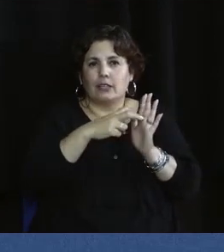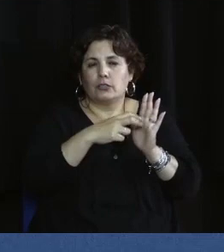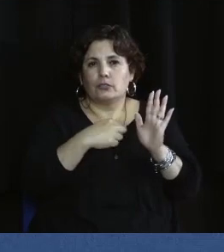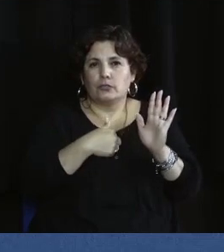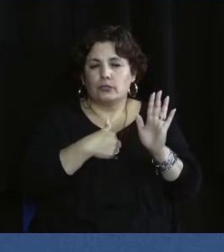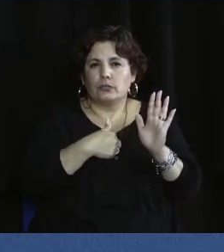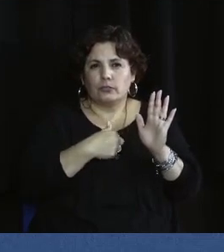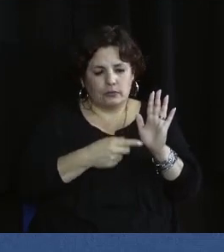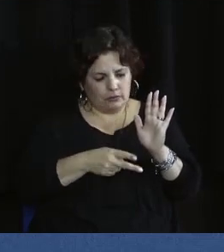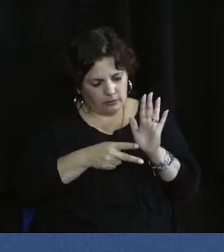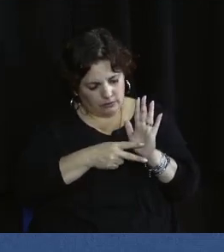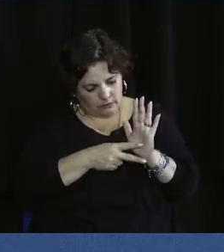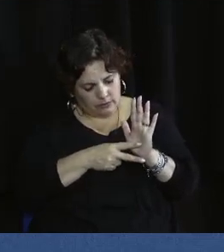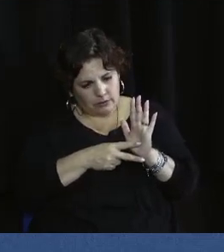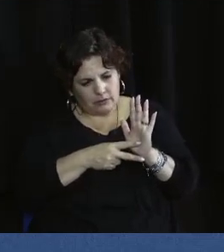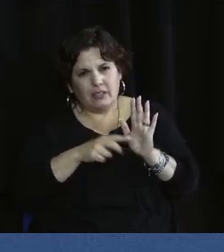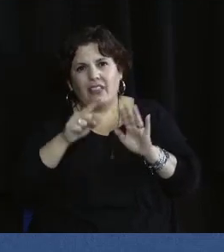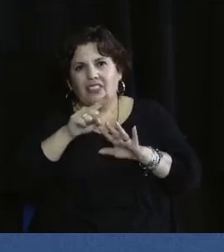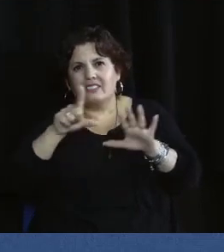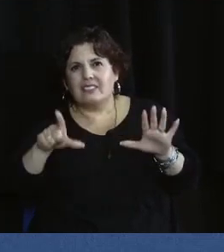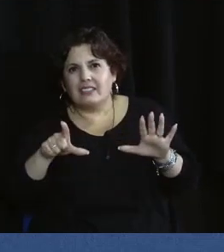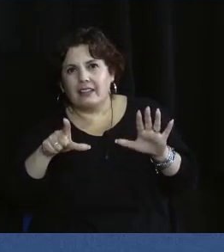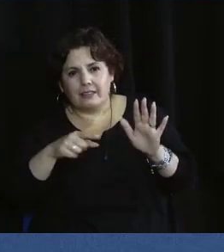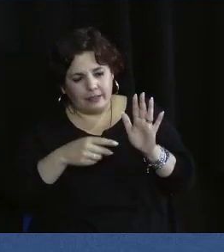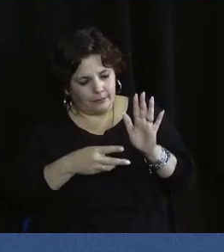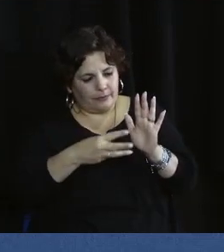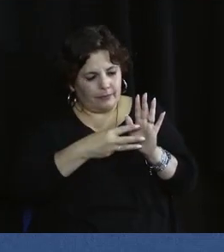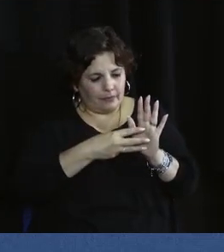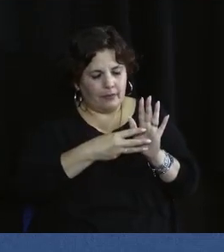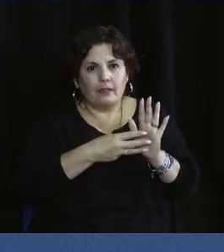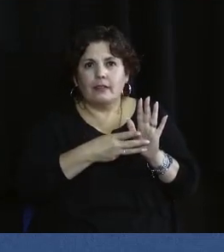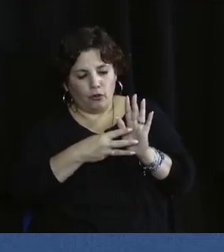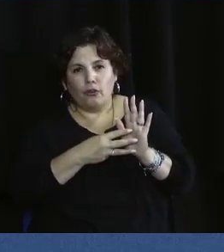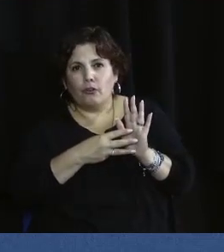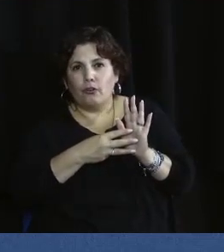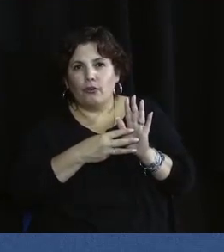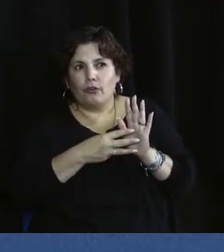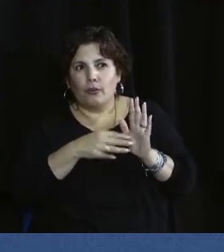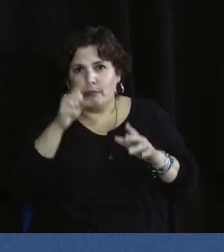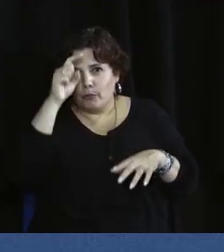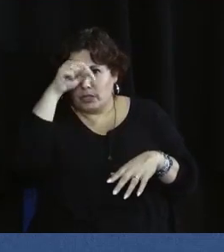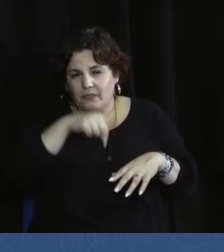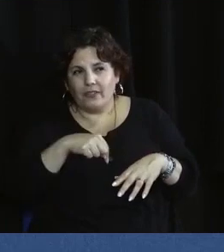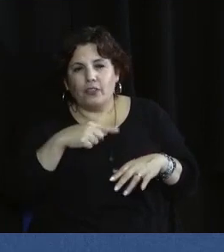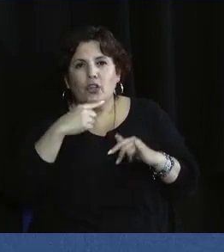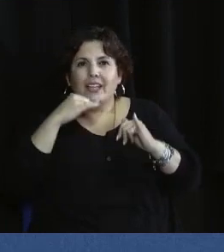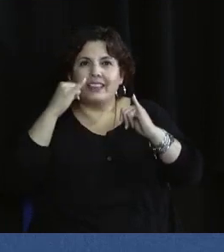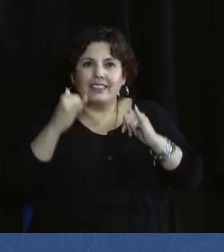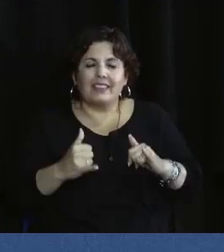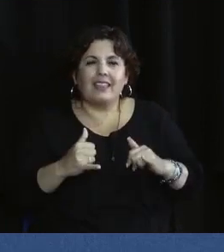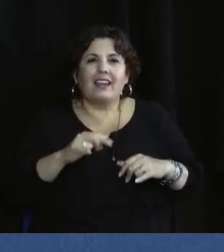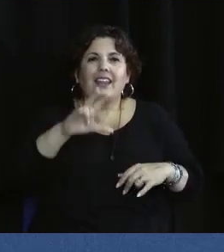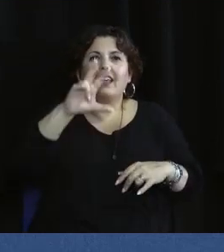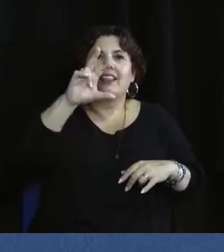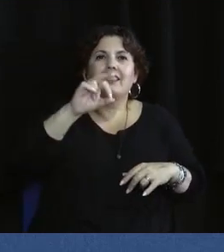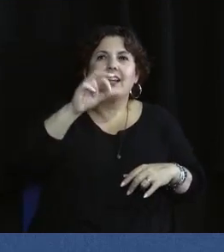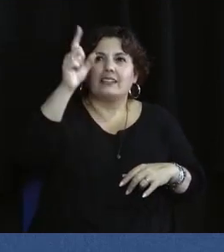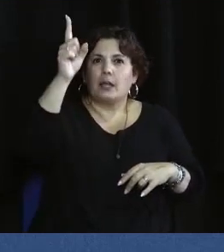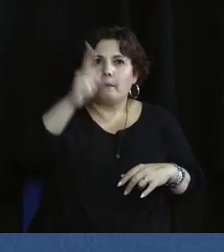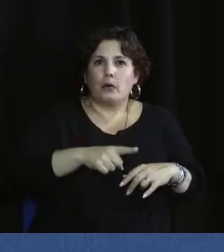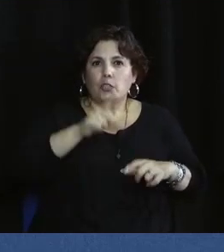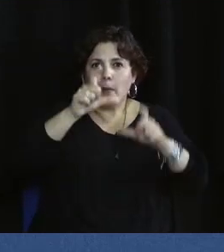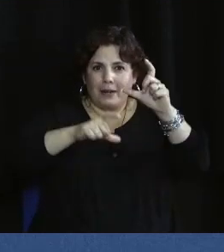Salto. Y el lugar número 17 lo ocupa la Intendencia de Montevideo. Montevideo tiene el 30% de su